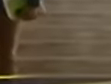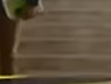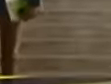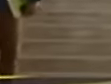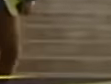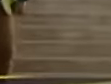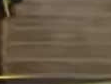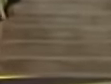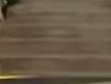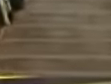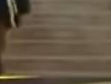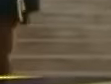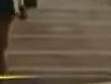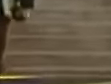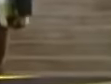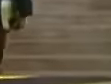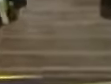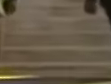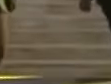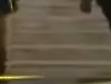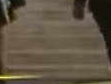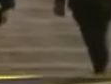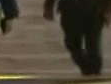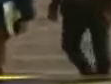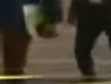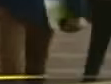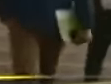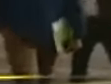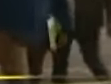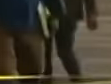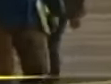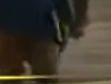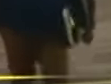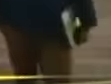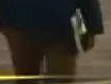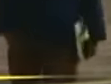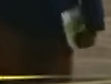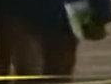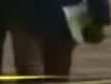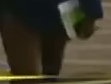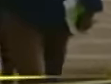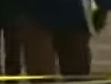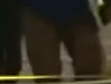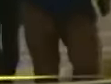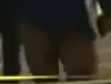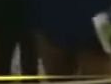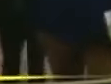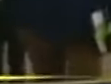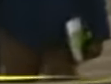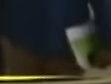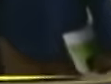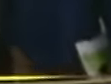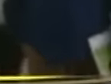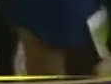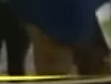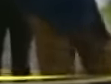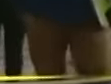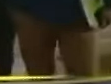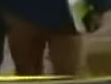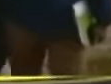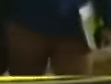Cilia Flores de Maduro, la vicepresidenta ejecutiva de la República, la doctora Delcy Rodríguez, el doctor Jorge